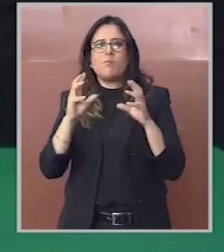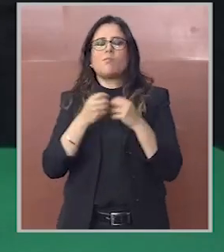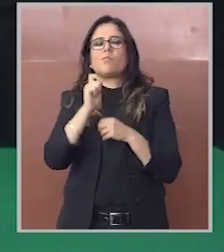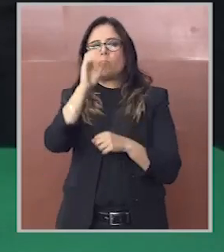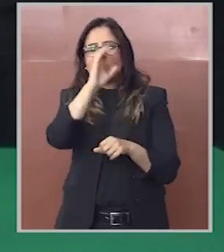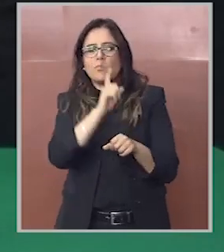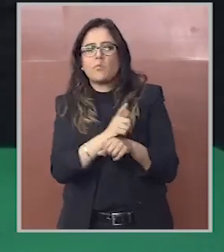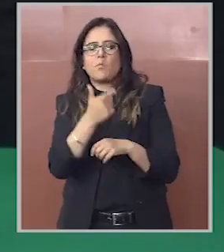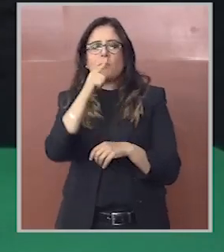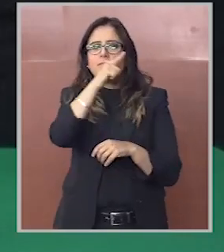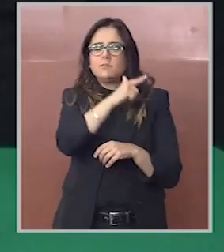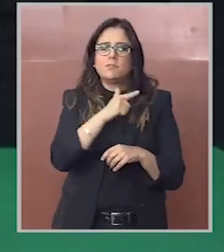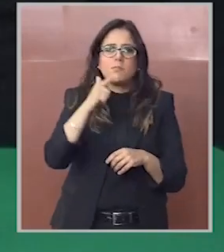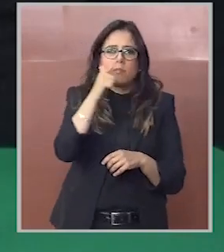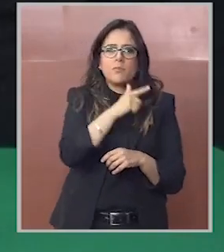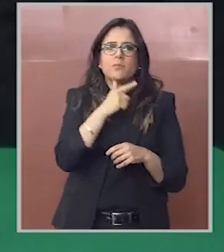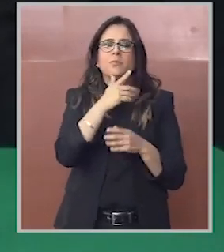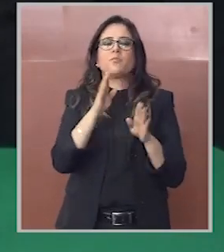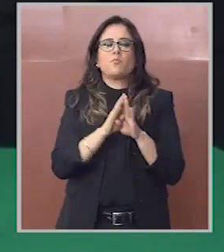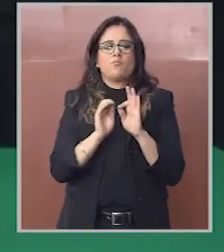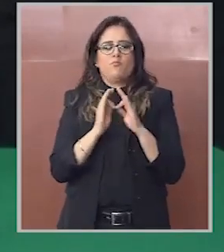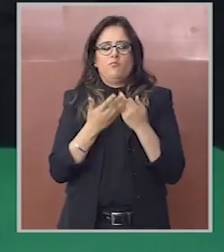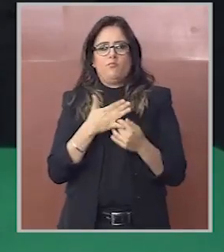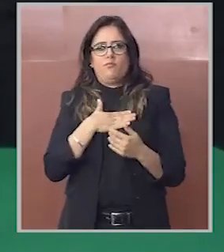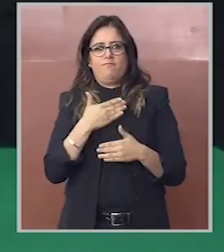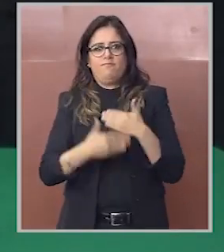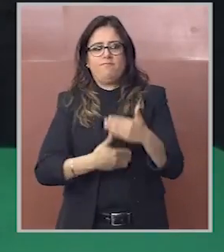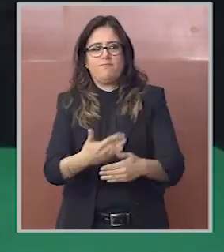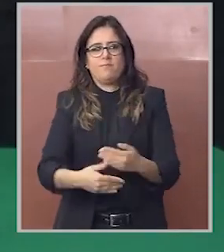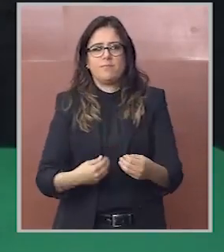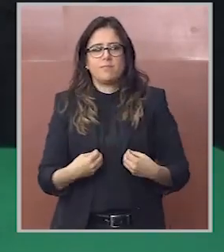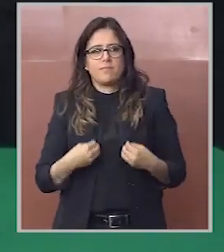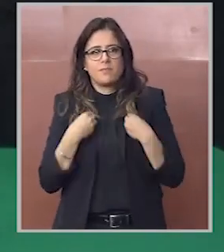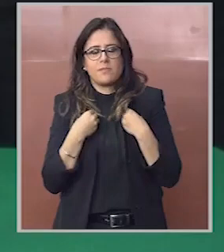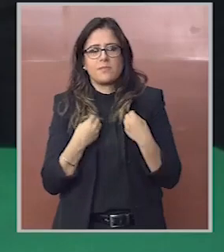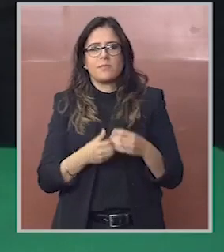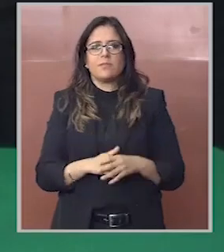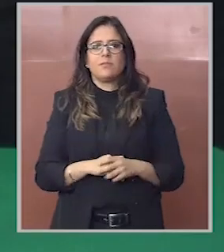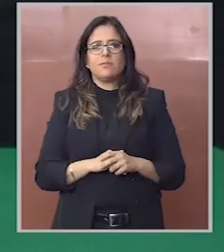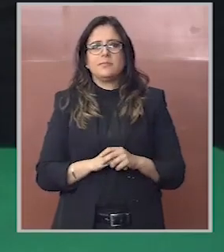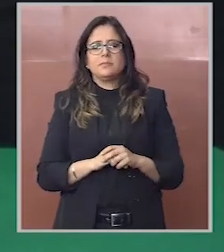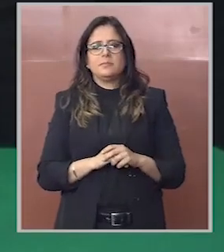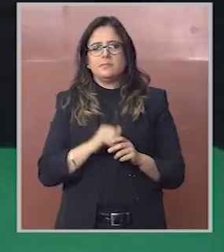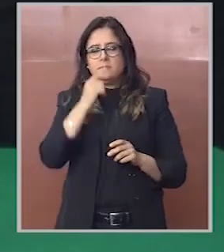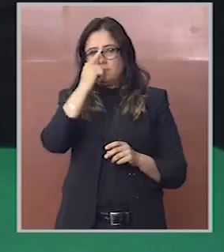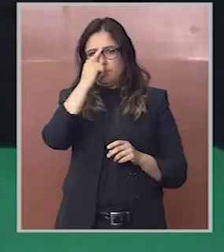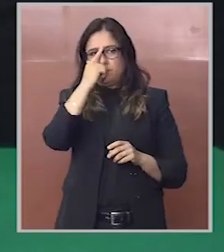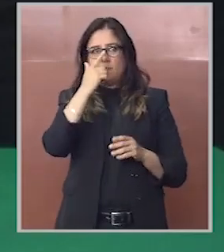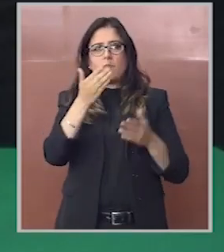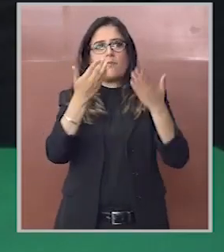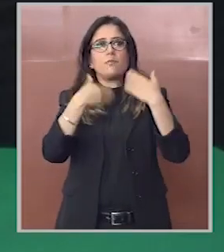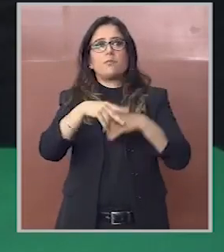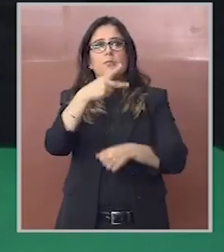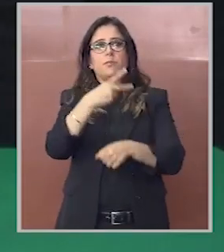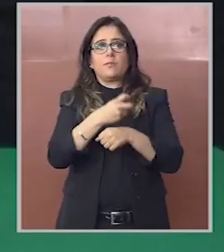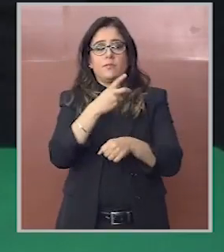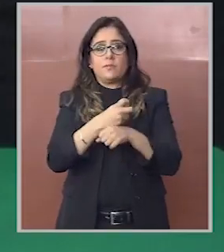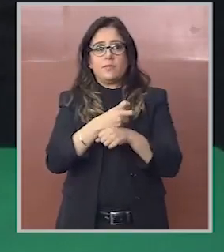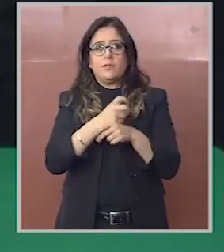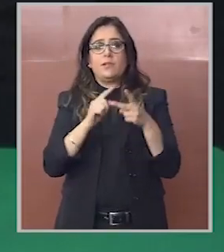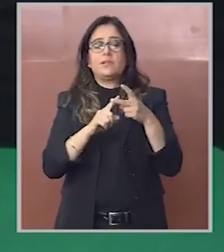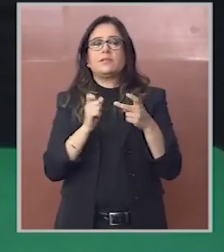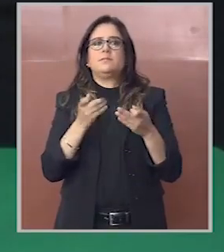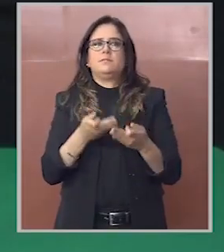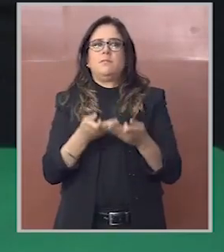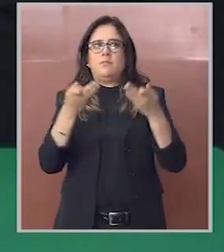no eh El segundo el del territorio claramente amenazados